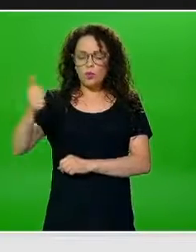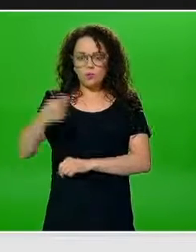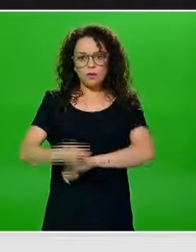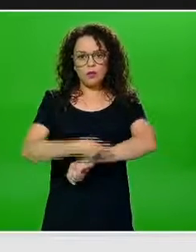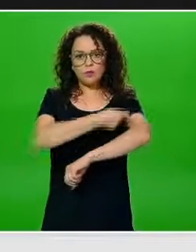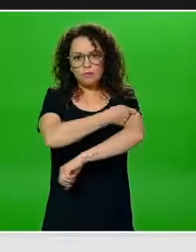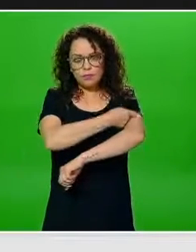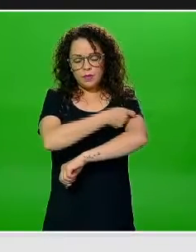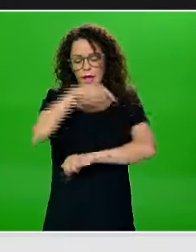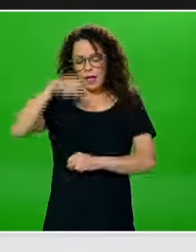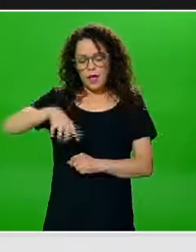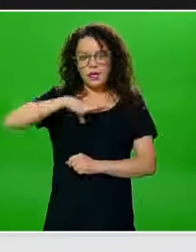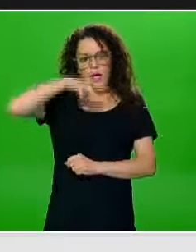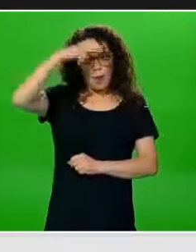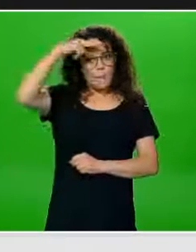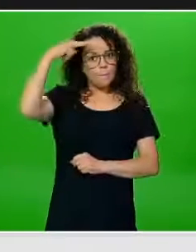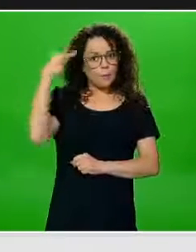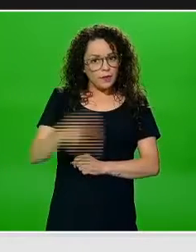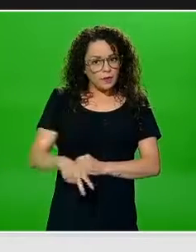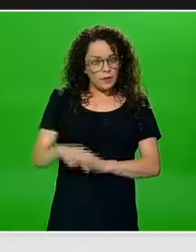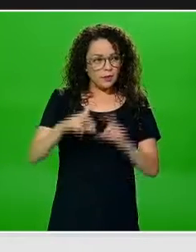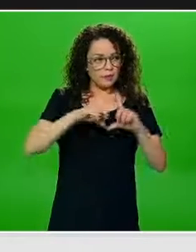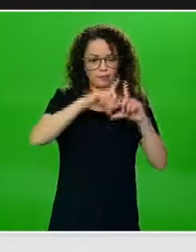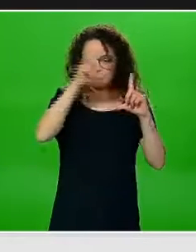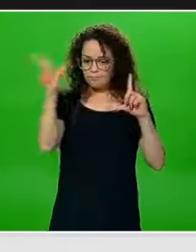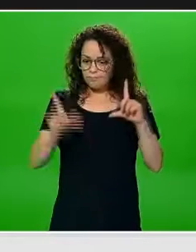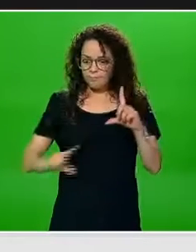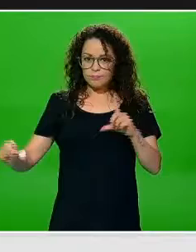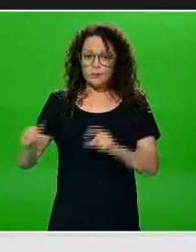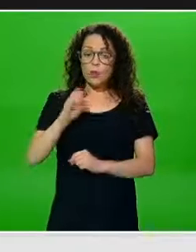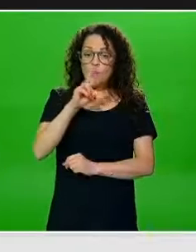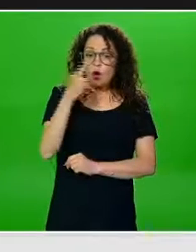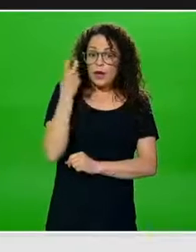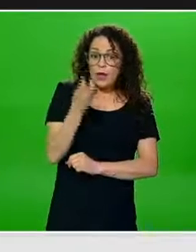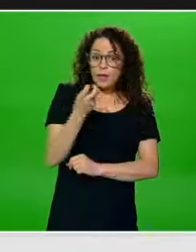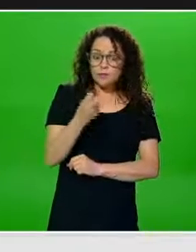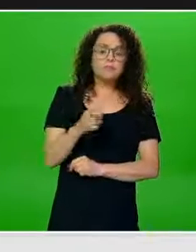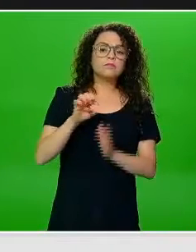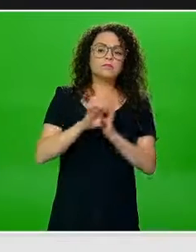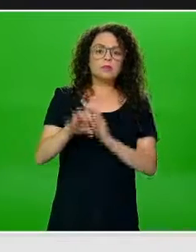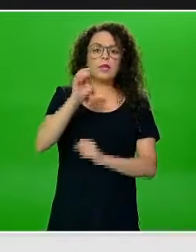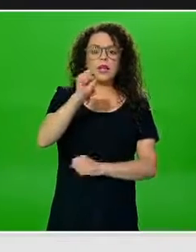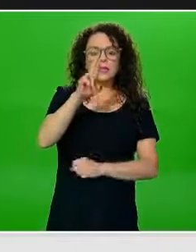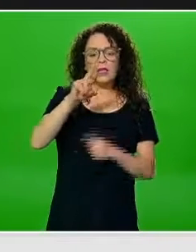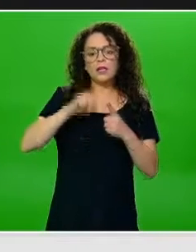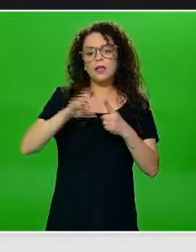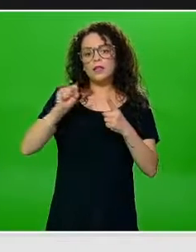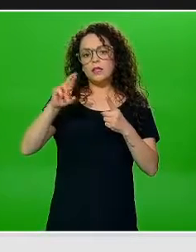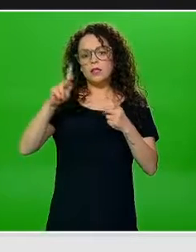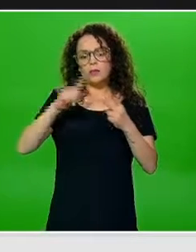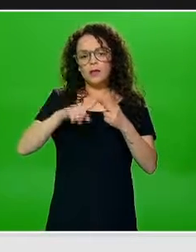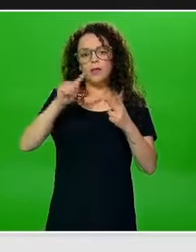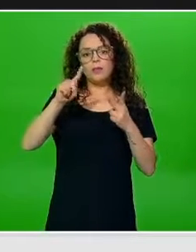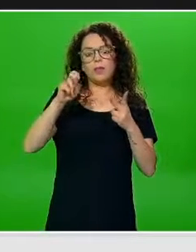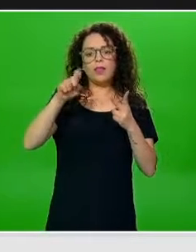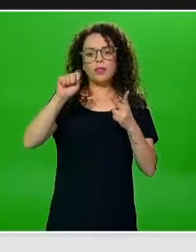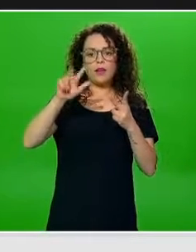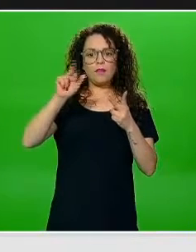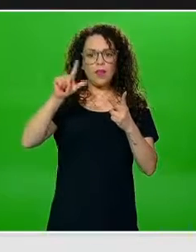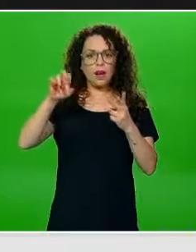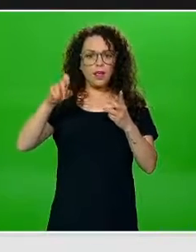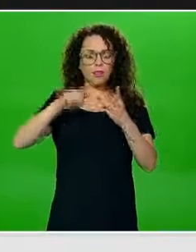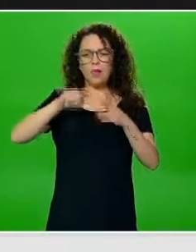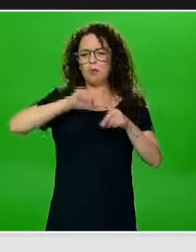de nuestro país, es decir, ESAVIs por la aplicación de la vacuna SR, SRP, pentavalente, etcétera,